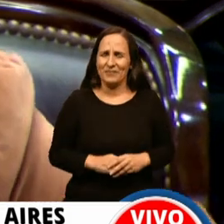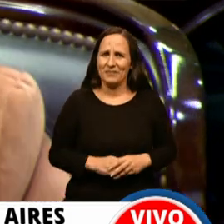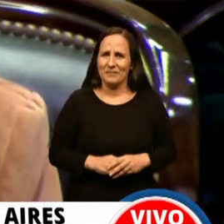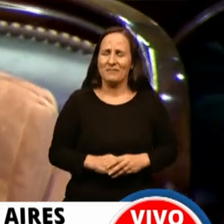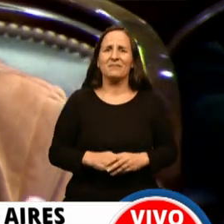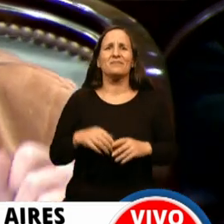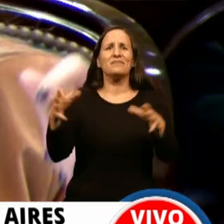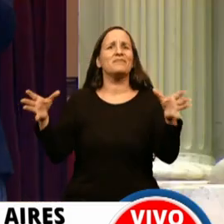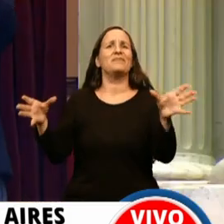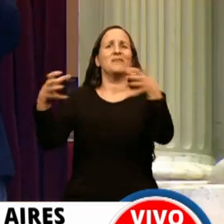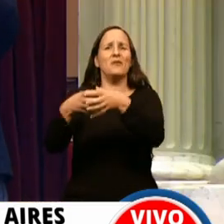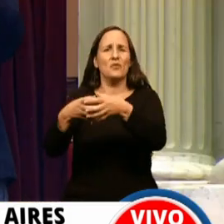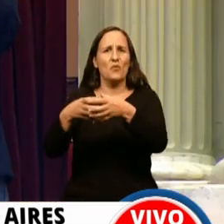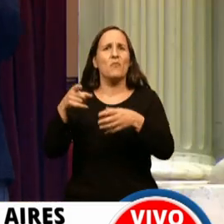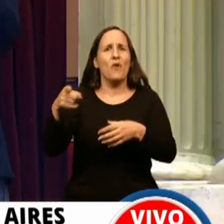compañeras